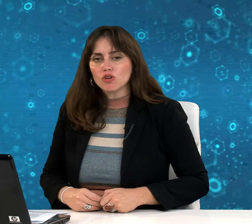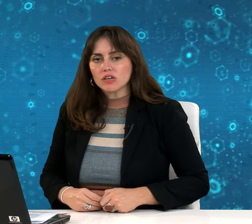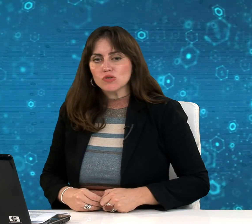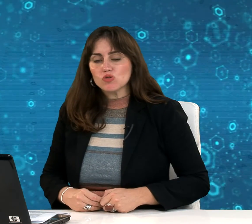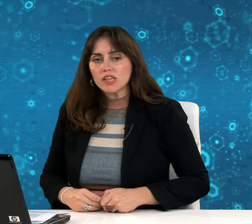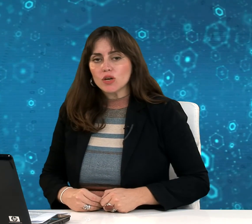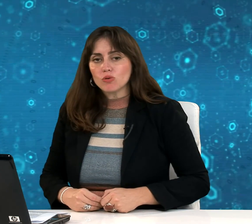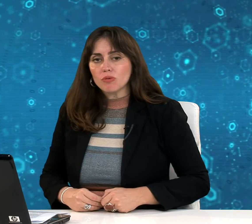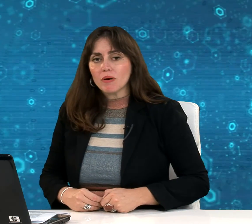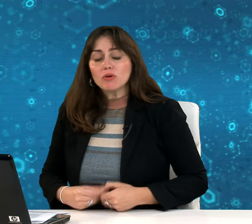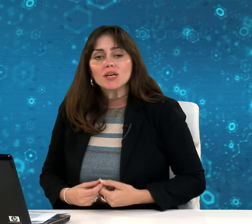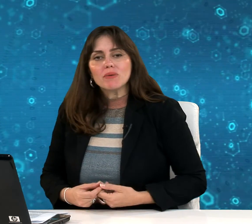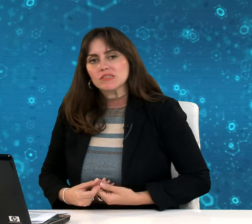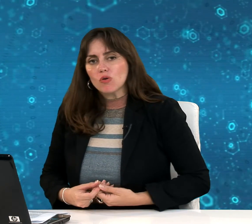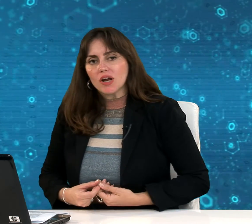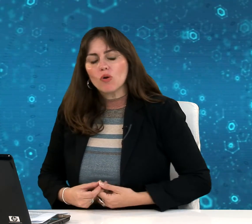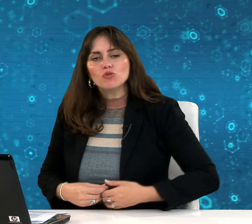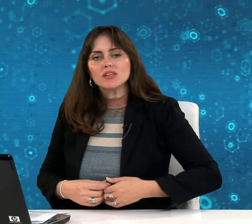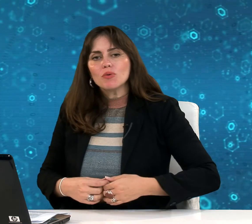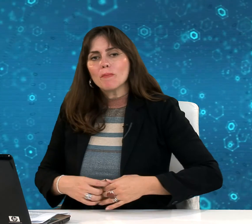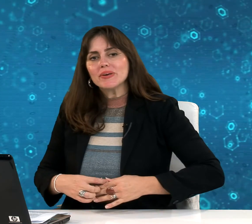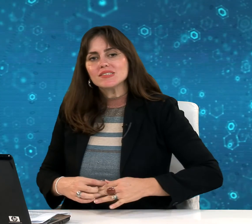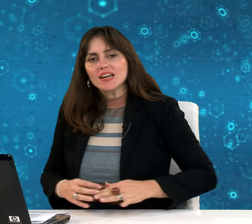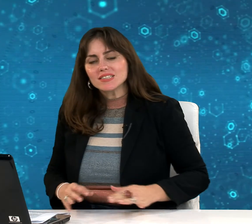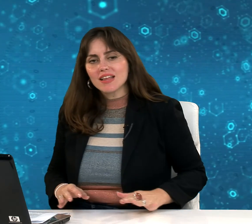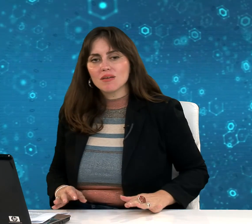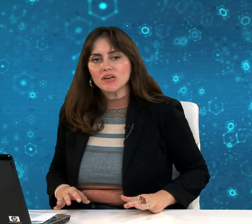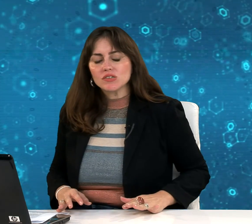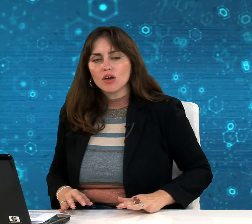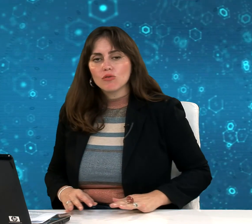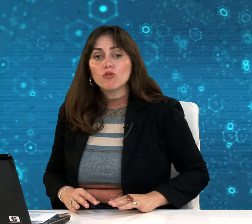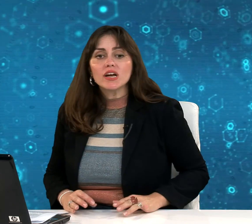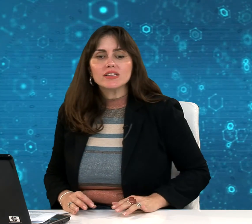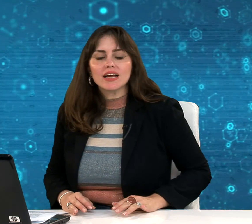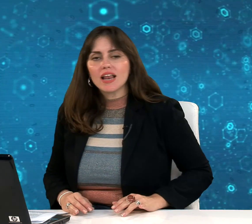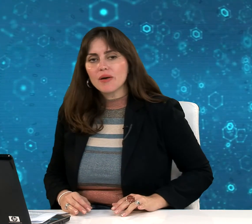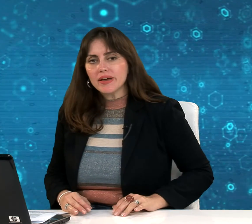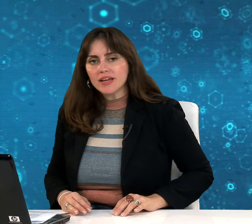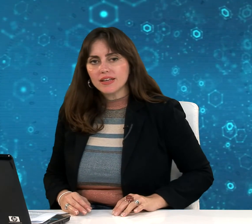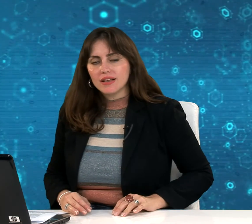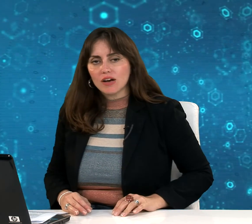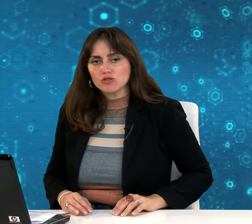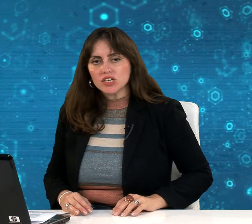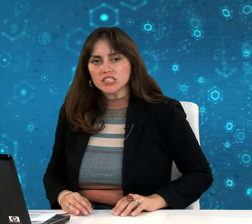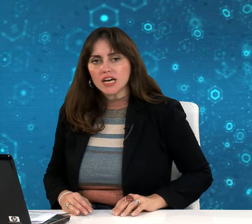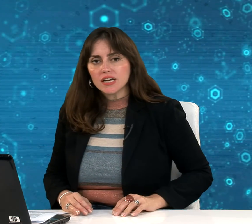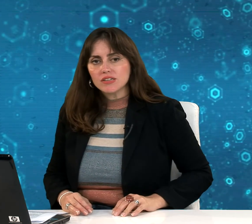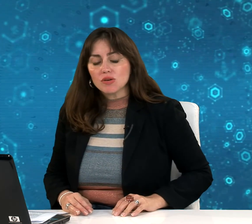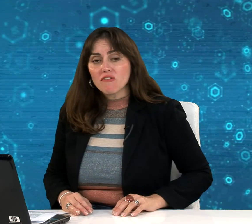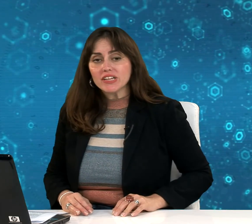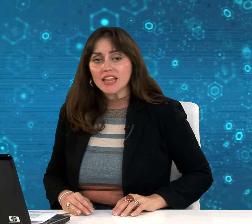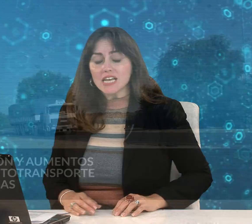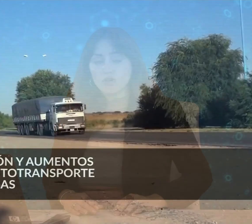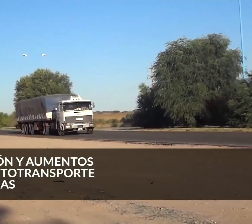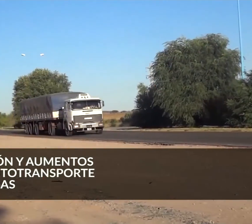bélico que sucede en Europa. Pero ¿qué pasa ahora? Cuando está por empezar ya este mes fuerte, clave de la cosecha, se